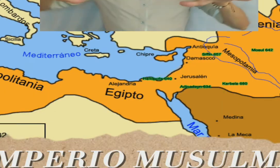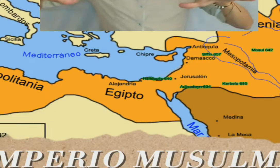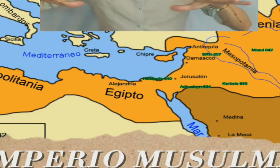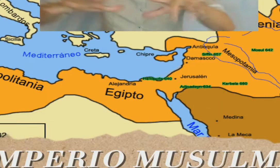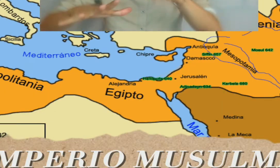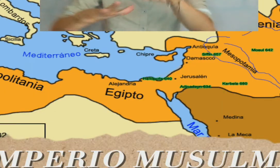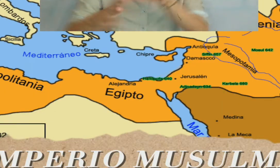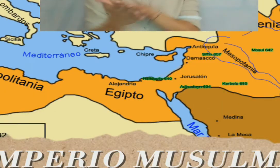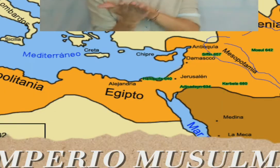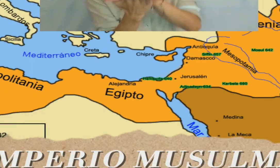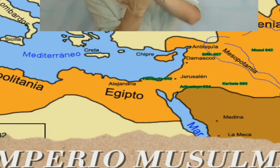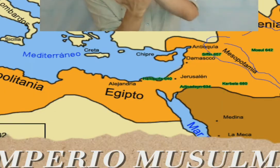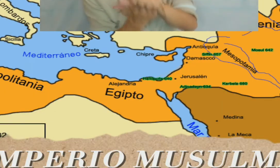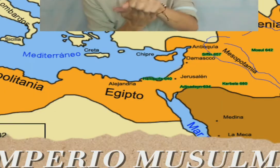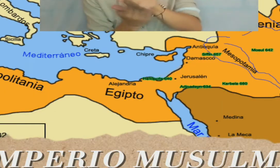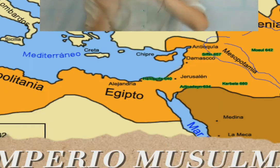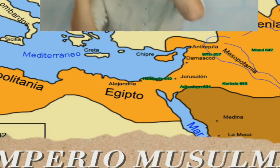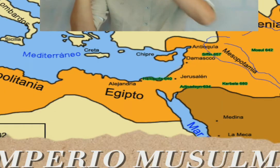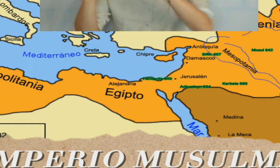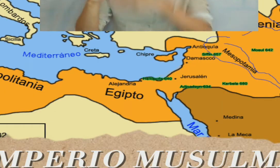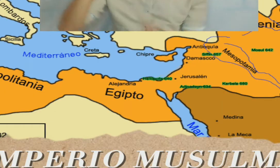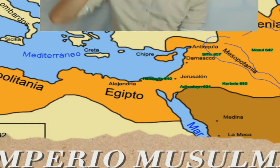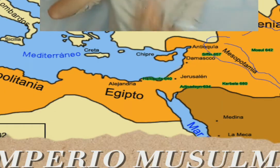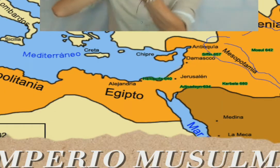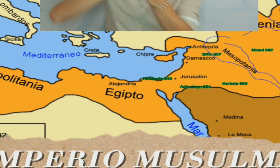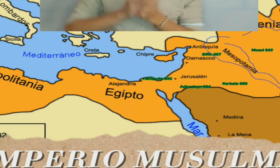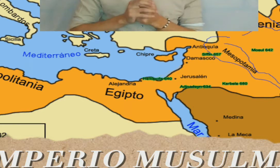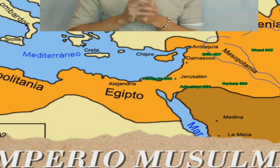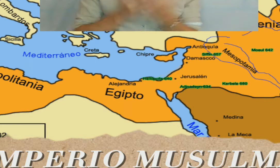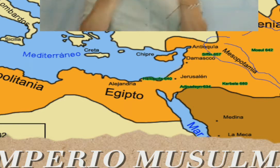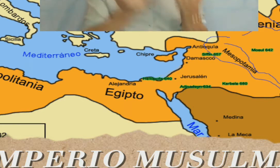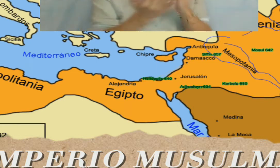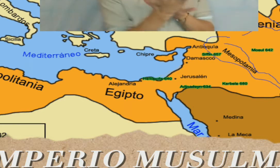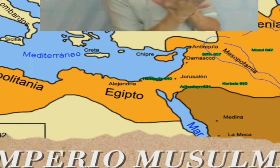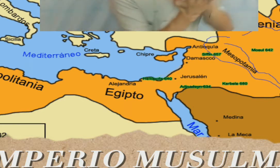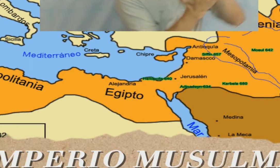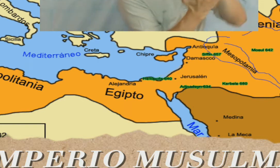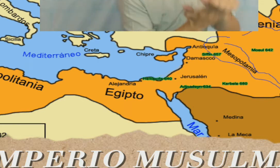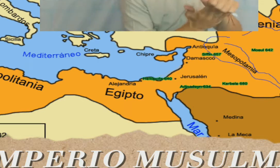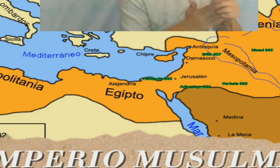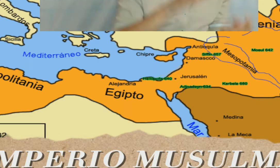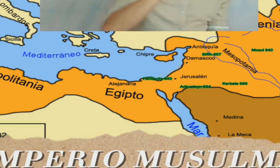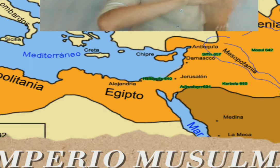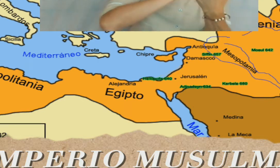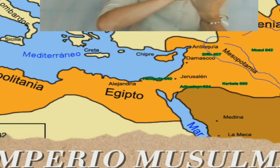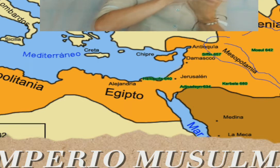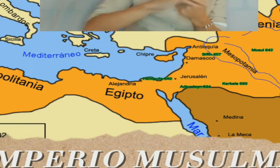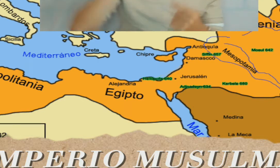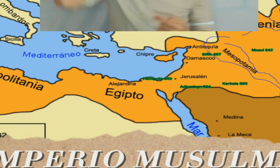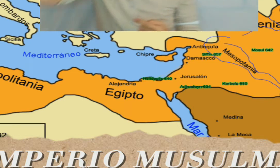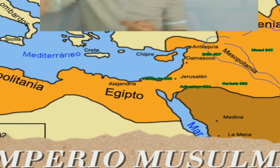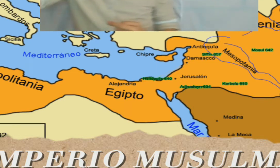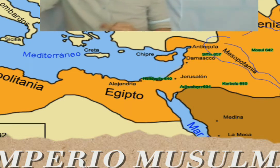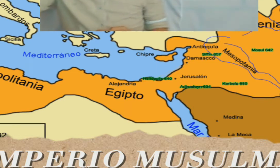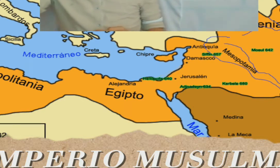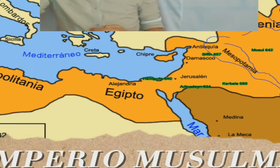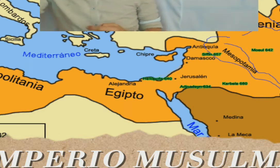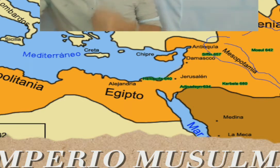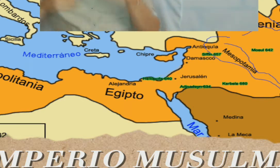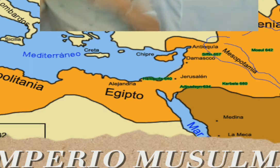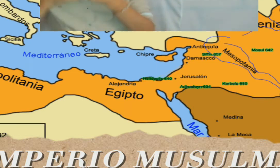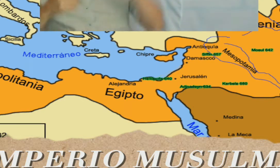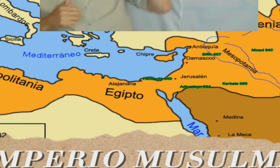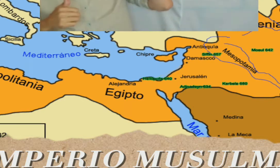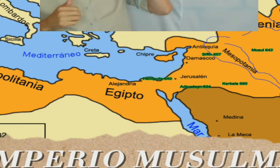que fundarían un imperio, el Imperio Musulmán. A la expansión del Islam se enfrentarían los principales reinos europeos,